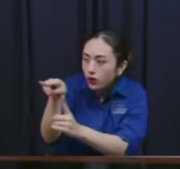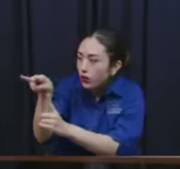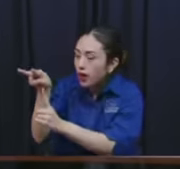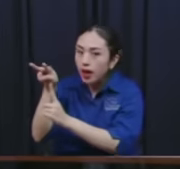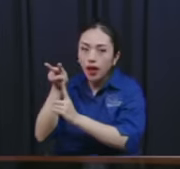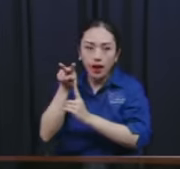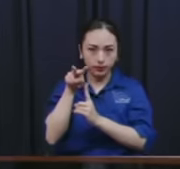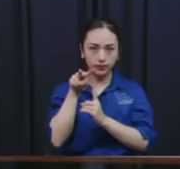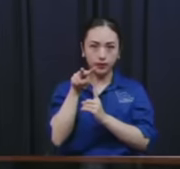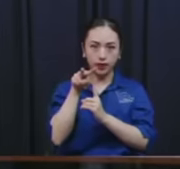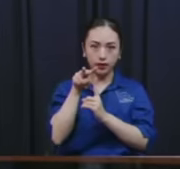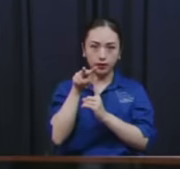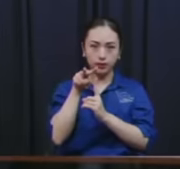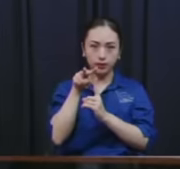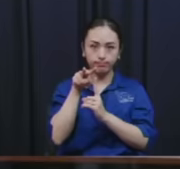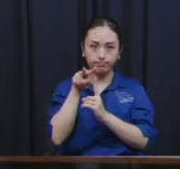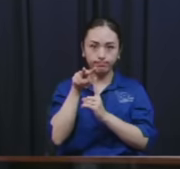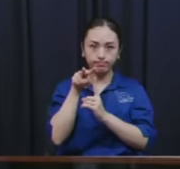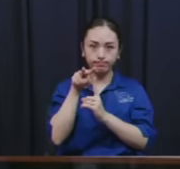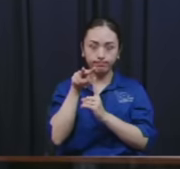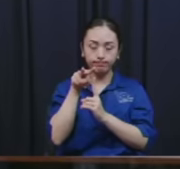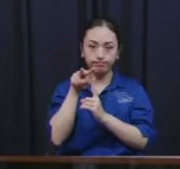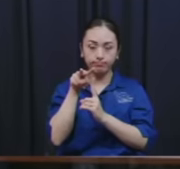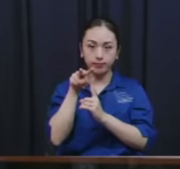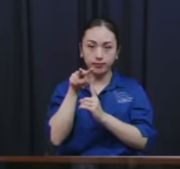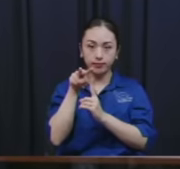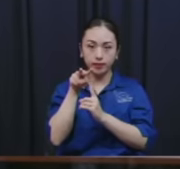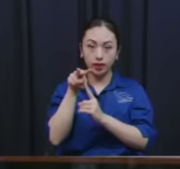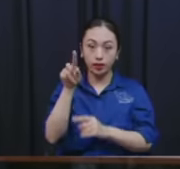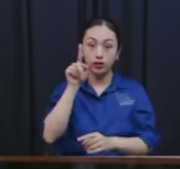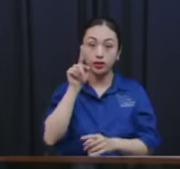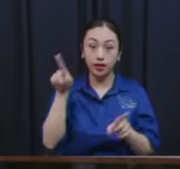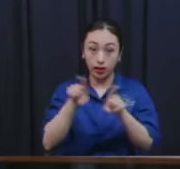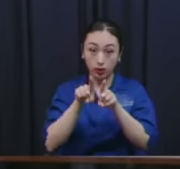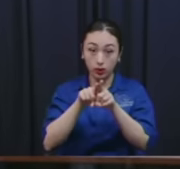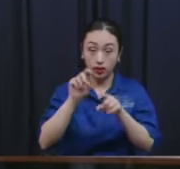nuestra y vigilante es un